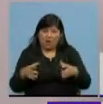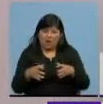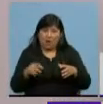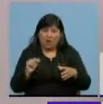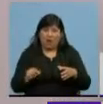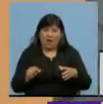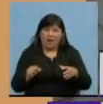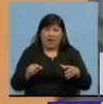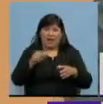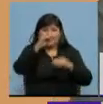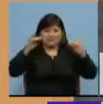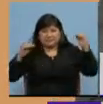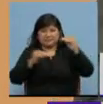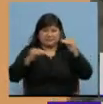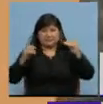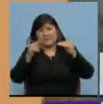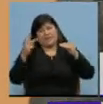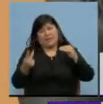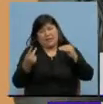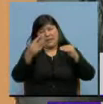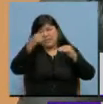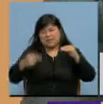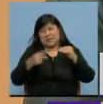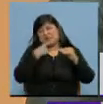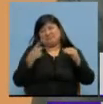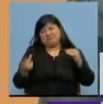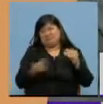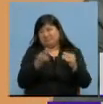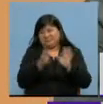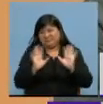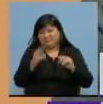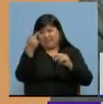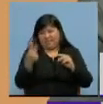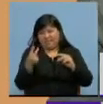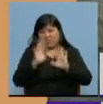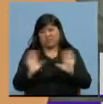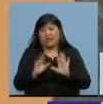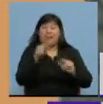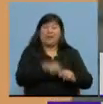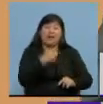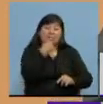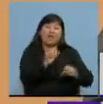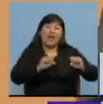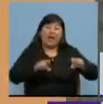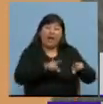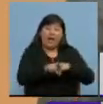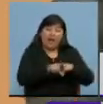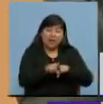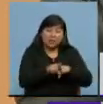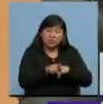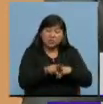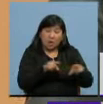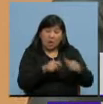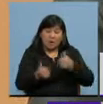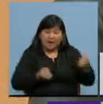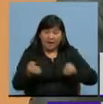automovilismo pasa igual? Sí, qué sé yo, yo prefiero, si no puedo ganar, prefiero salir segundo. Uh-huh. Este